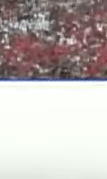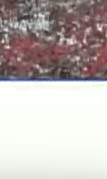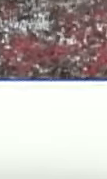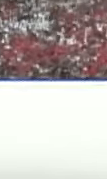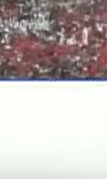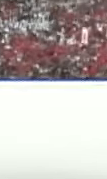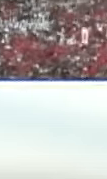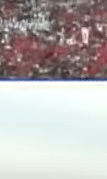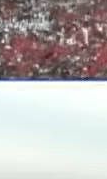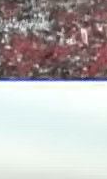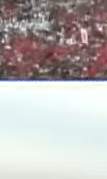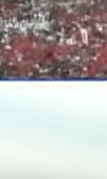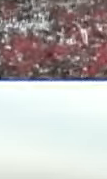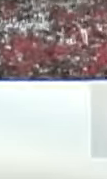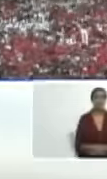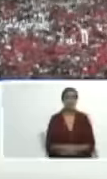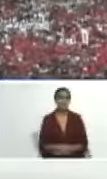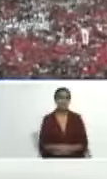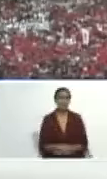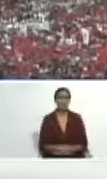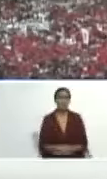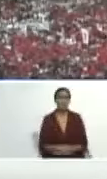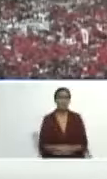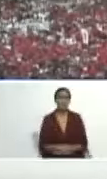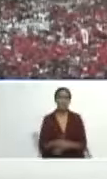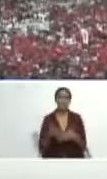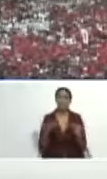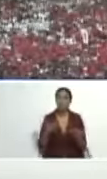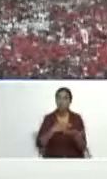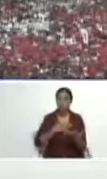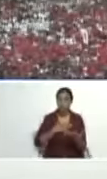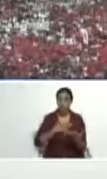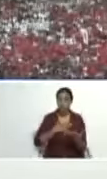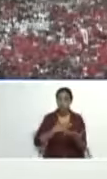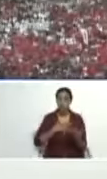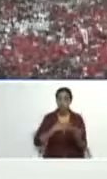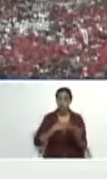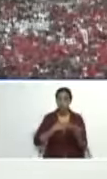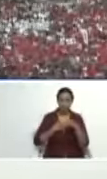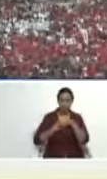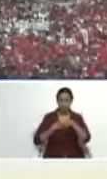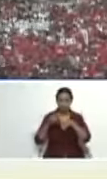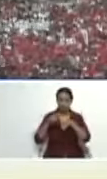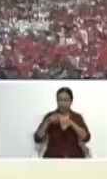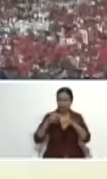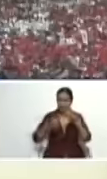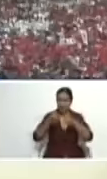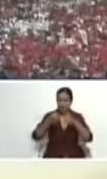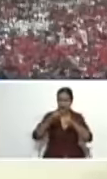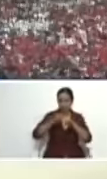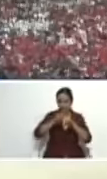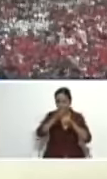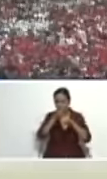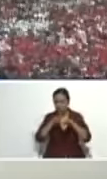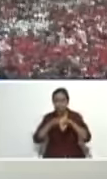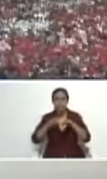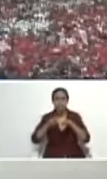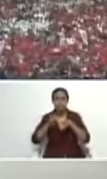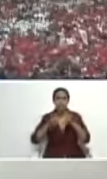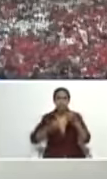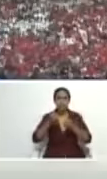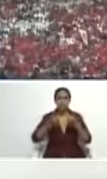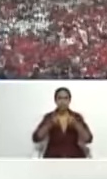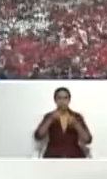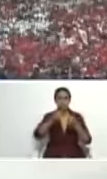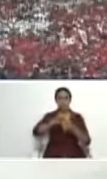Cuando yo llegué y me bajé del carro, el medidor de grados centígrados del carro